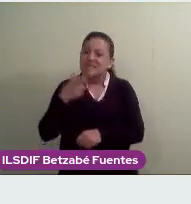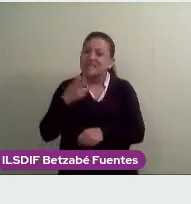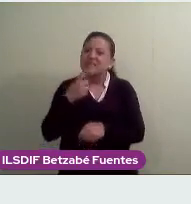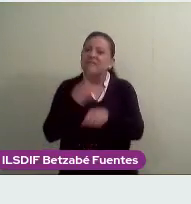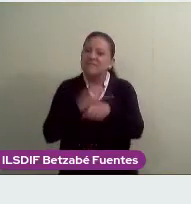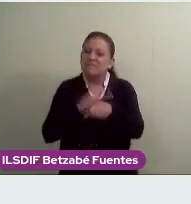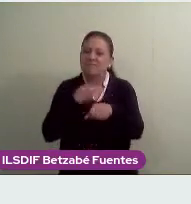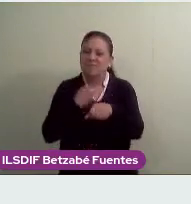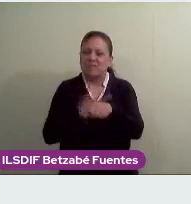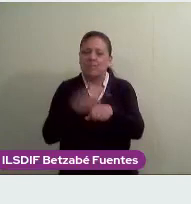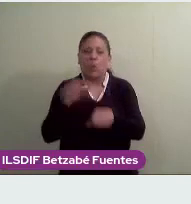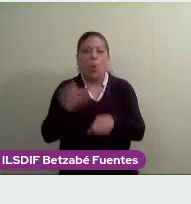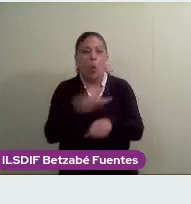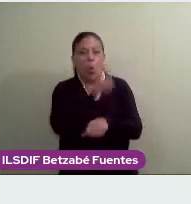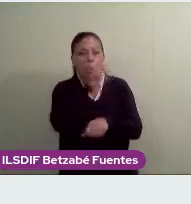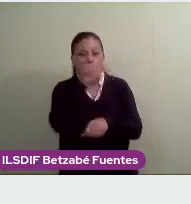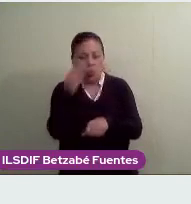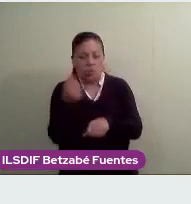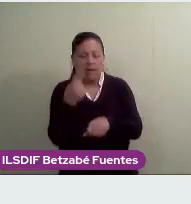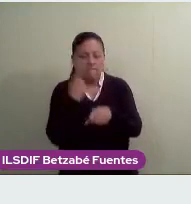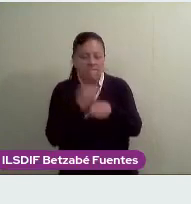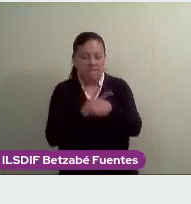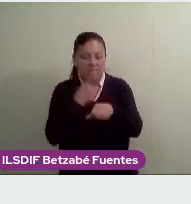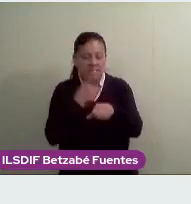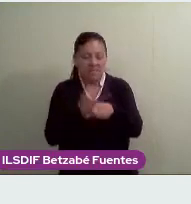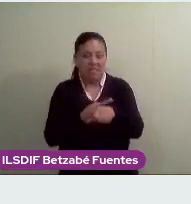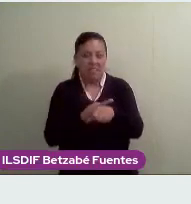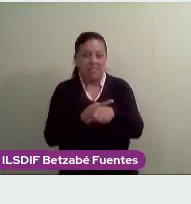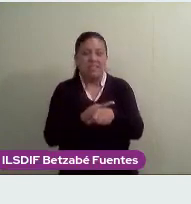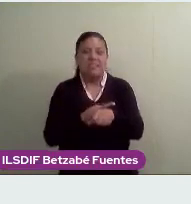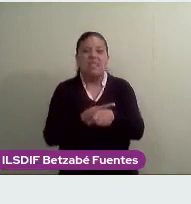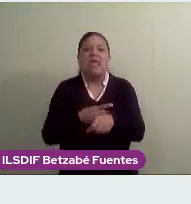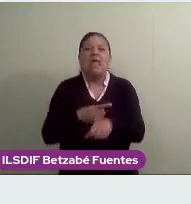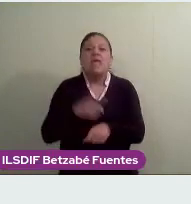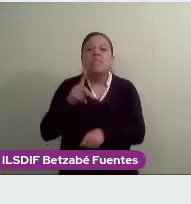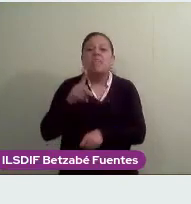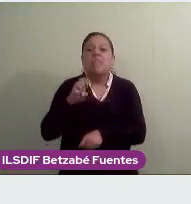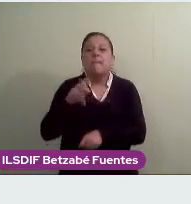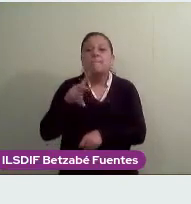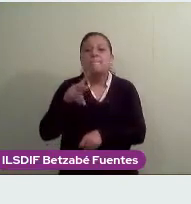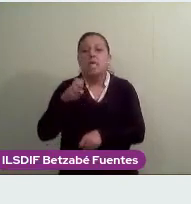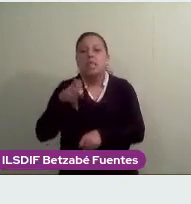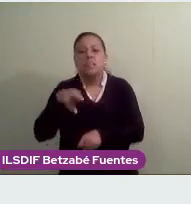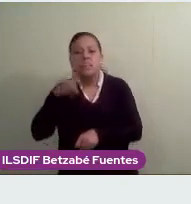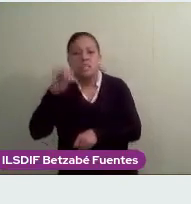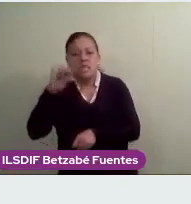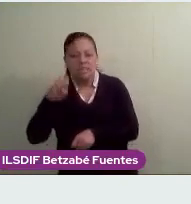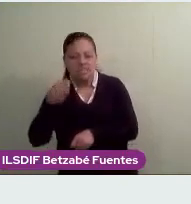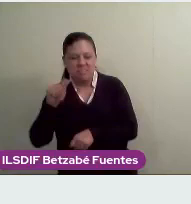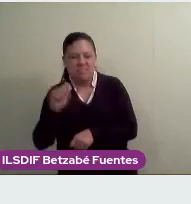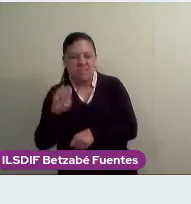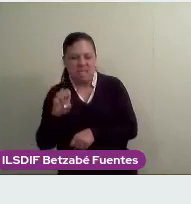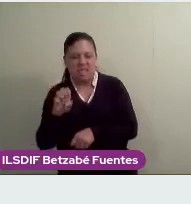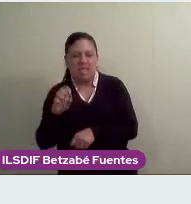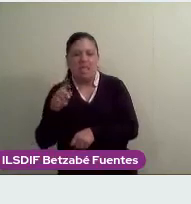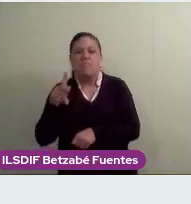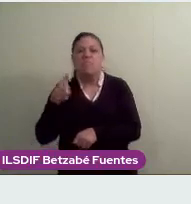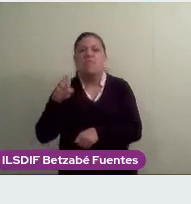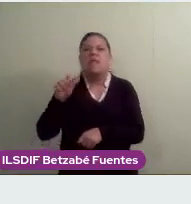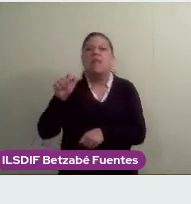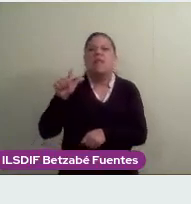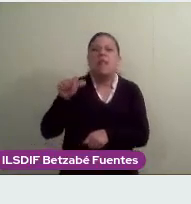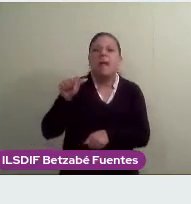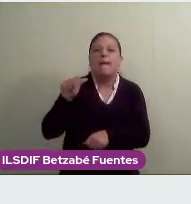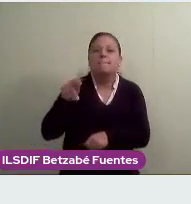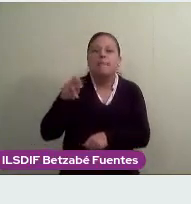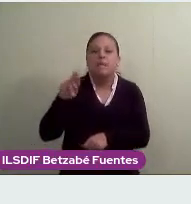trastorno dependiente de la personalidad, así de, ay, por favor, no me dejes, híjole. Probablemente este trastorno